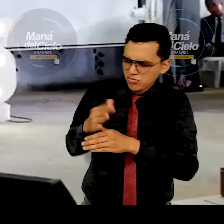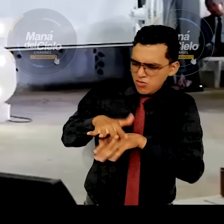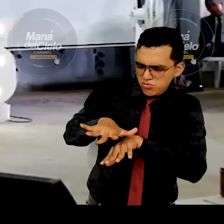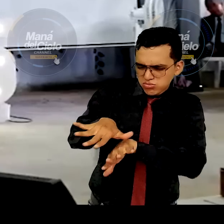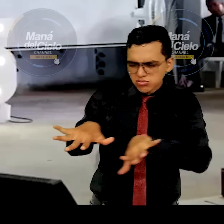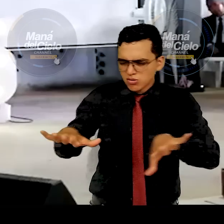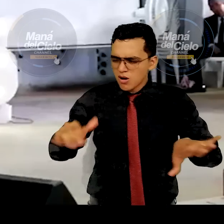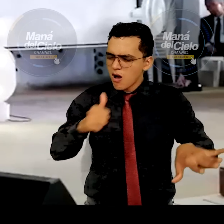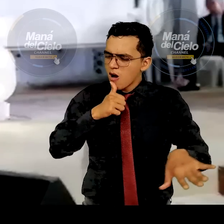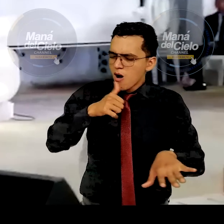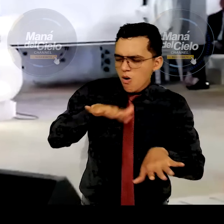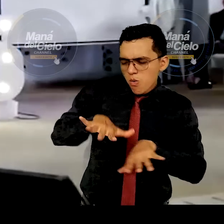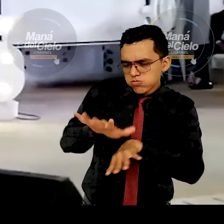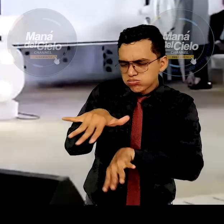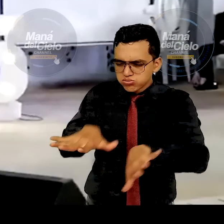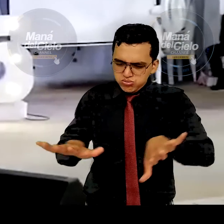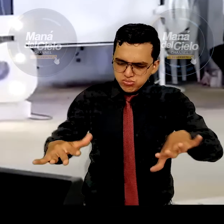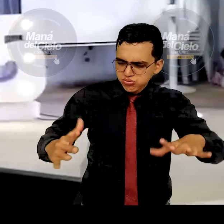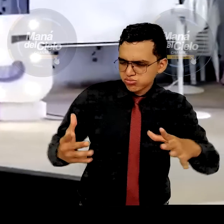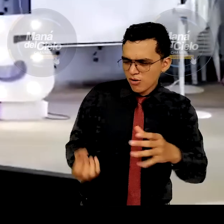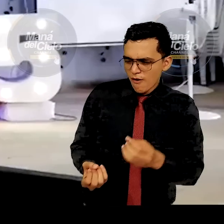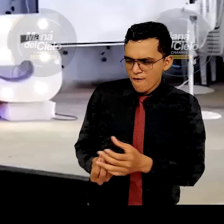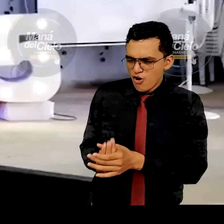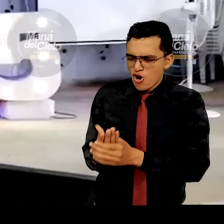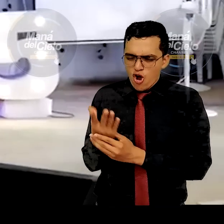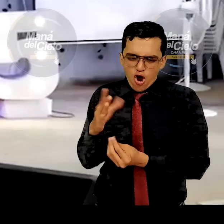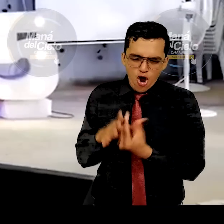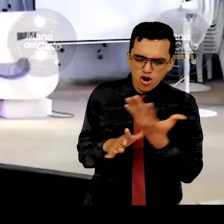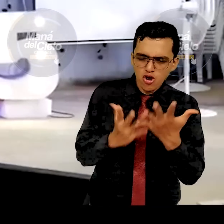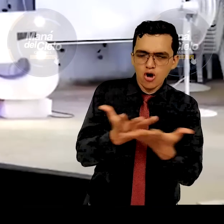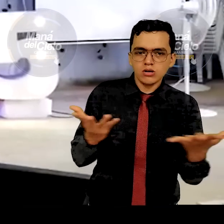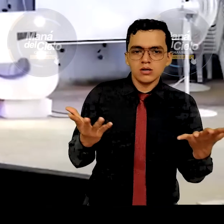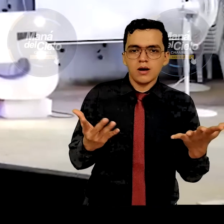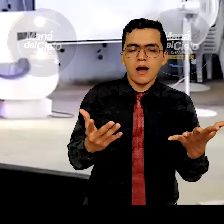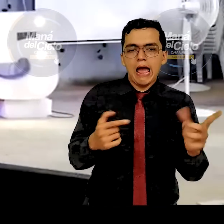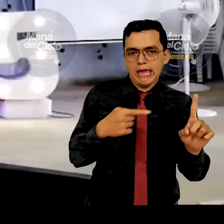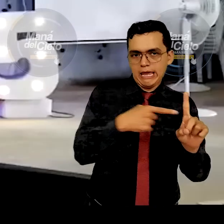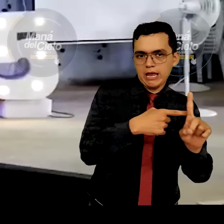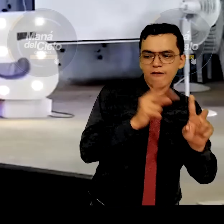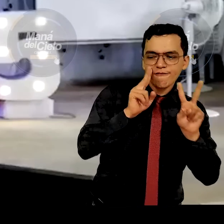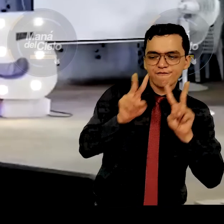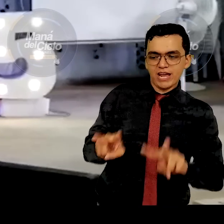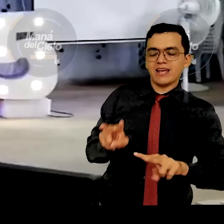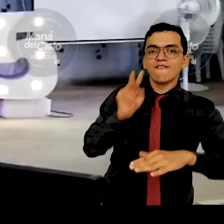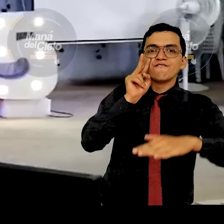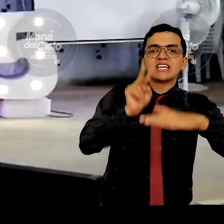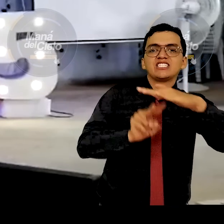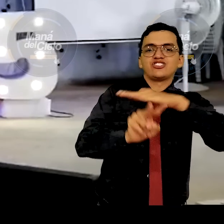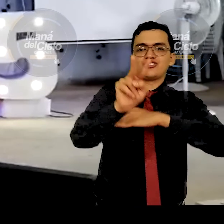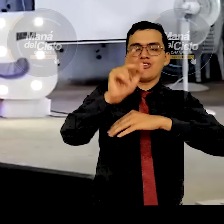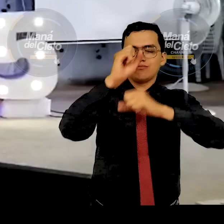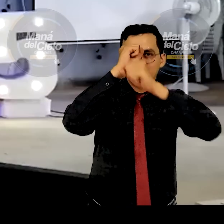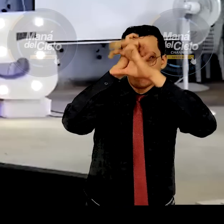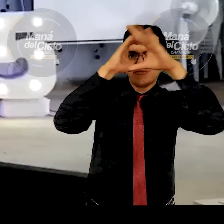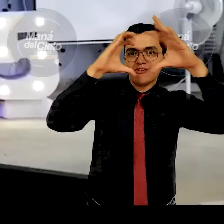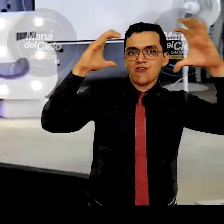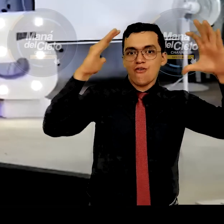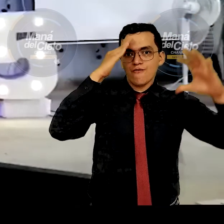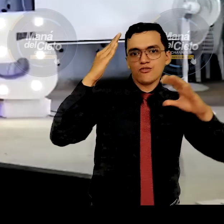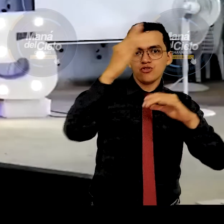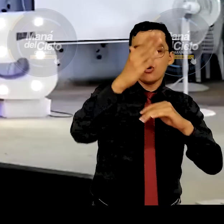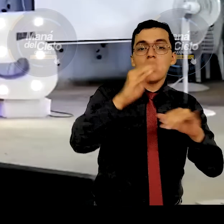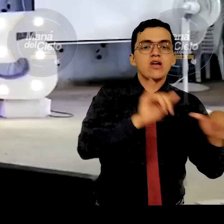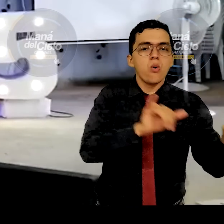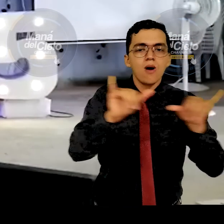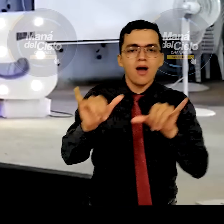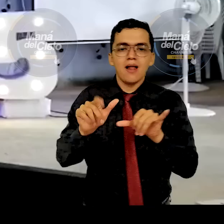cáncer. Mentira, hermano, soy el diablo. No es el diablo, es que tengo cáncer. Y lo acepto. Pero me paro frente al